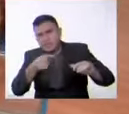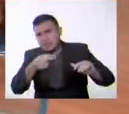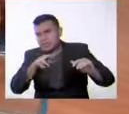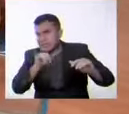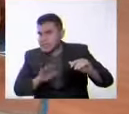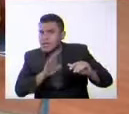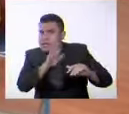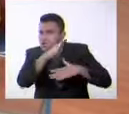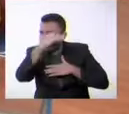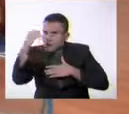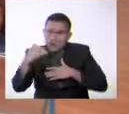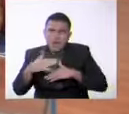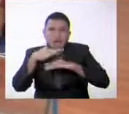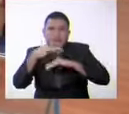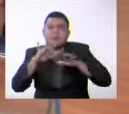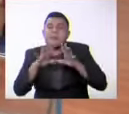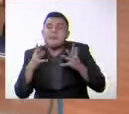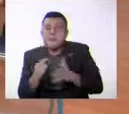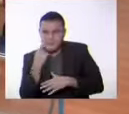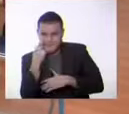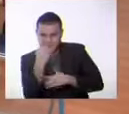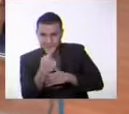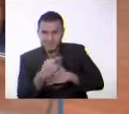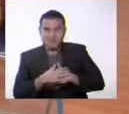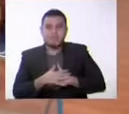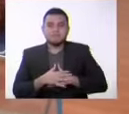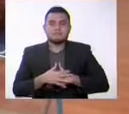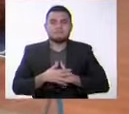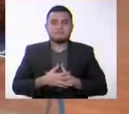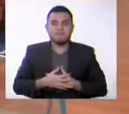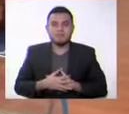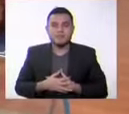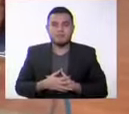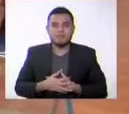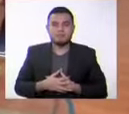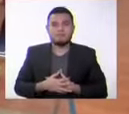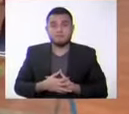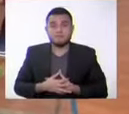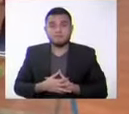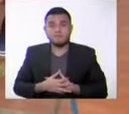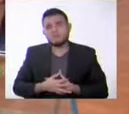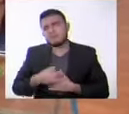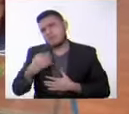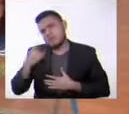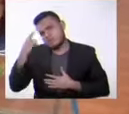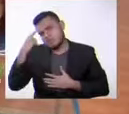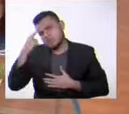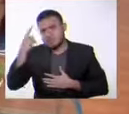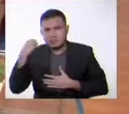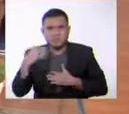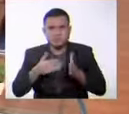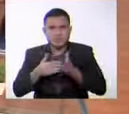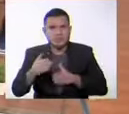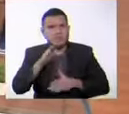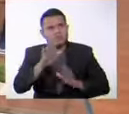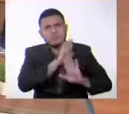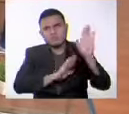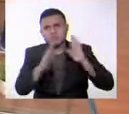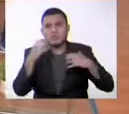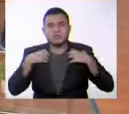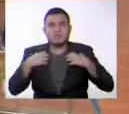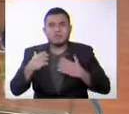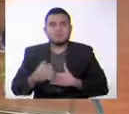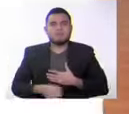su nación, sino a nivel mundial, vamos a ver la siguiente cápsula que precisamente nos hace un recorrido a partir de su historia de vida. Vamos